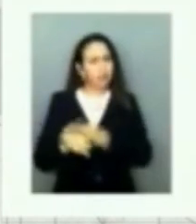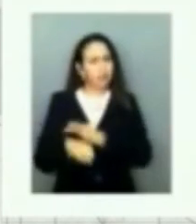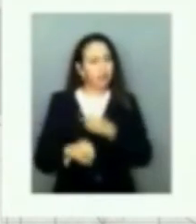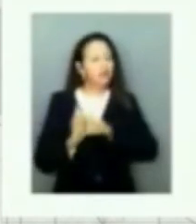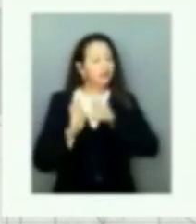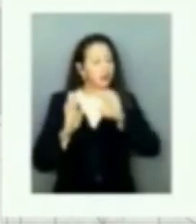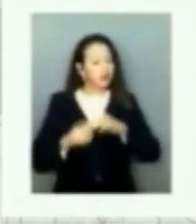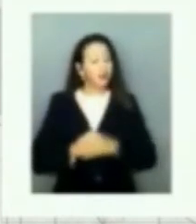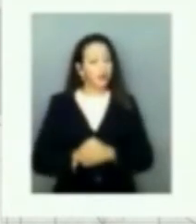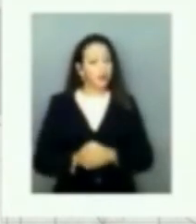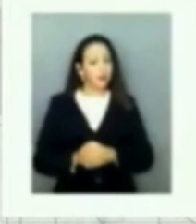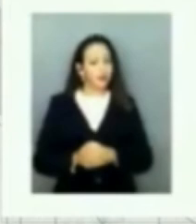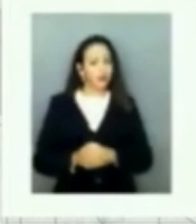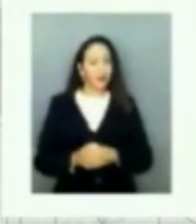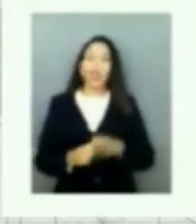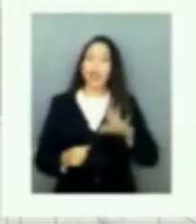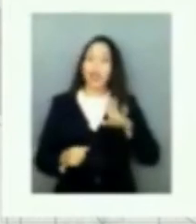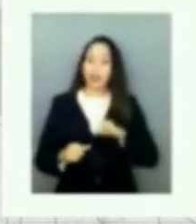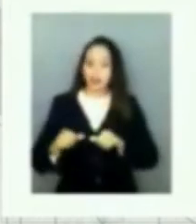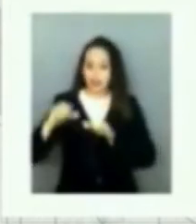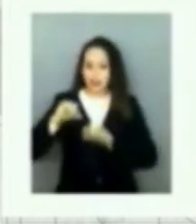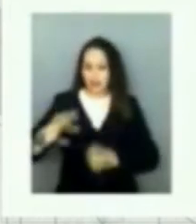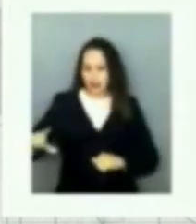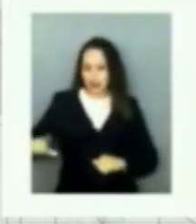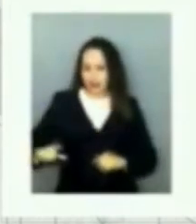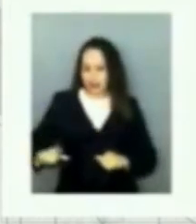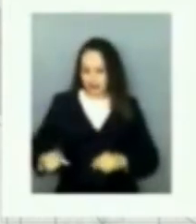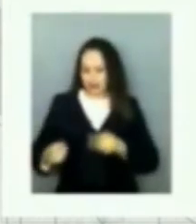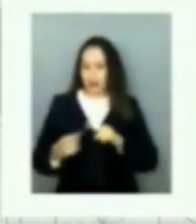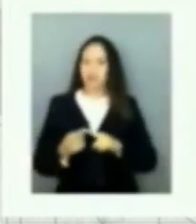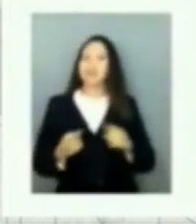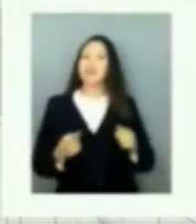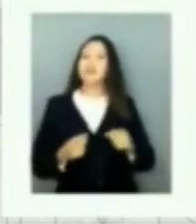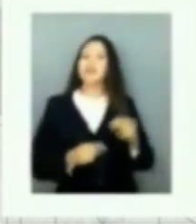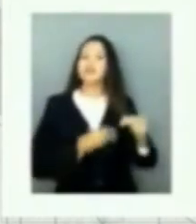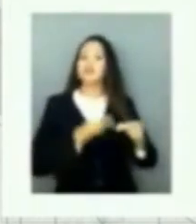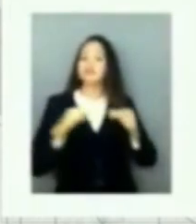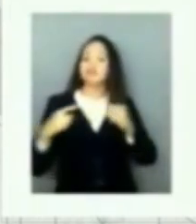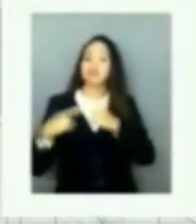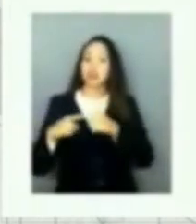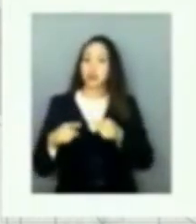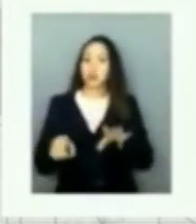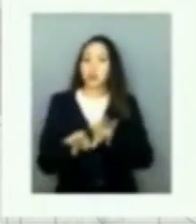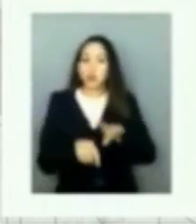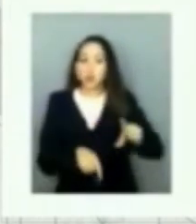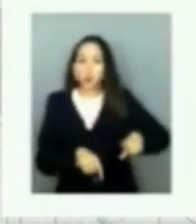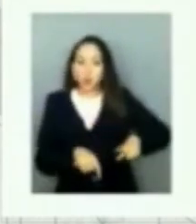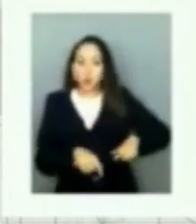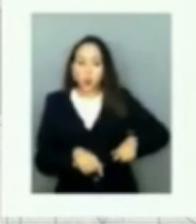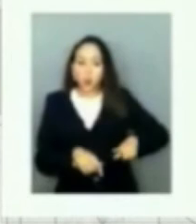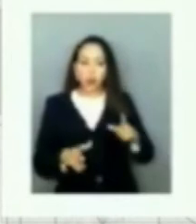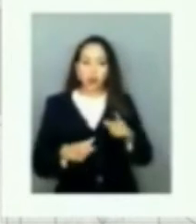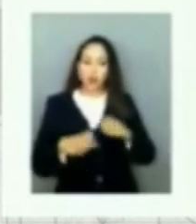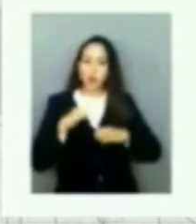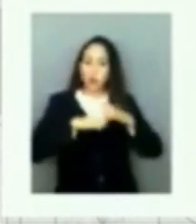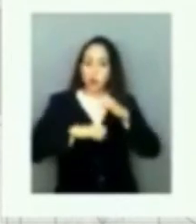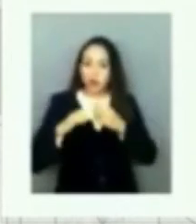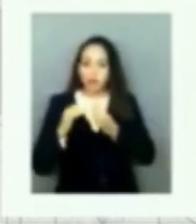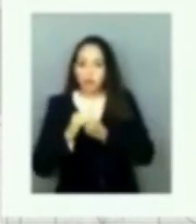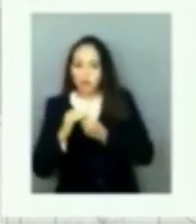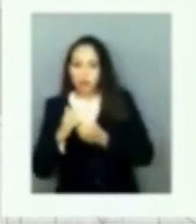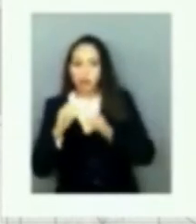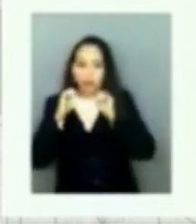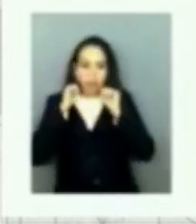distintos poderes y niveles de gobierno o bien desde el sector público o privado, la sociedad